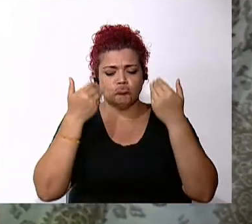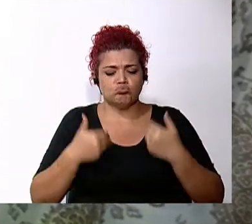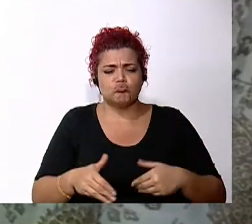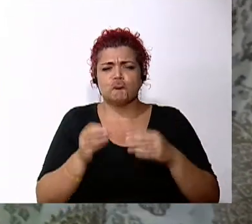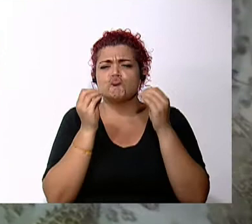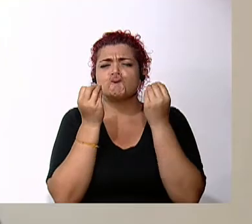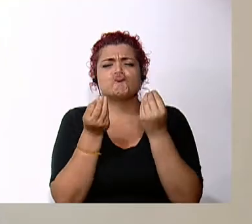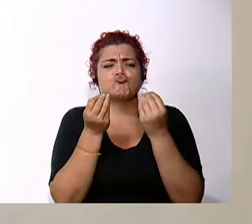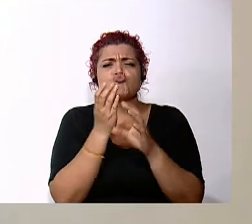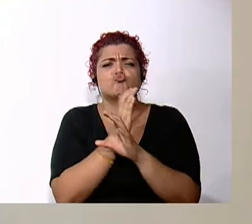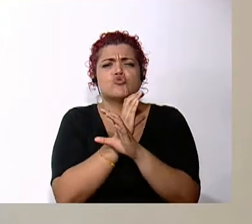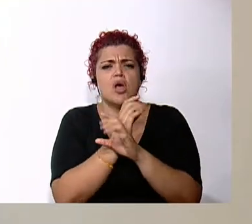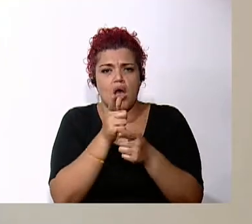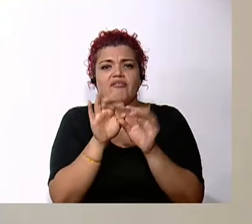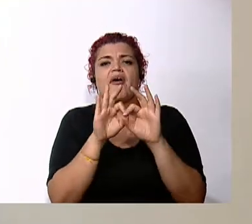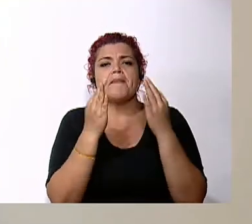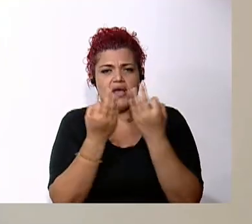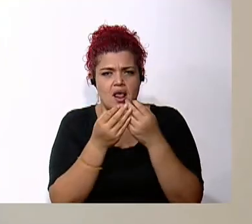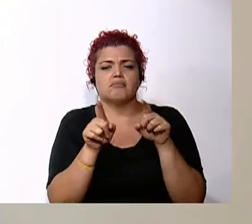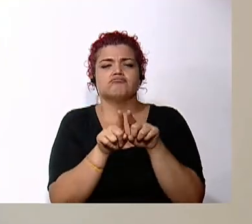familias.